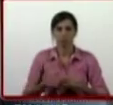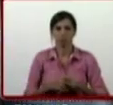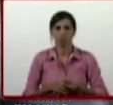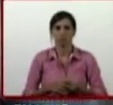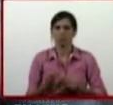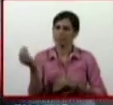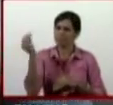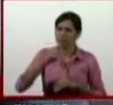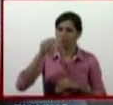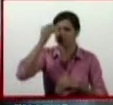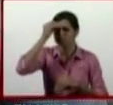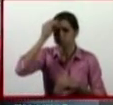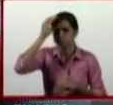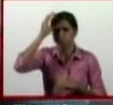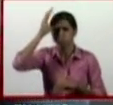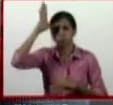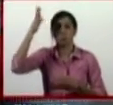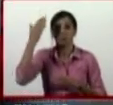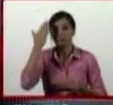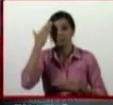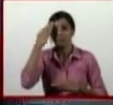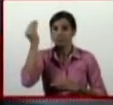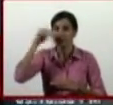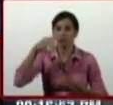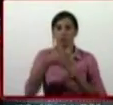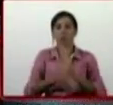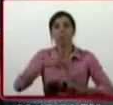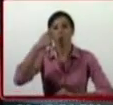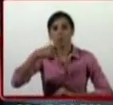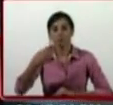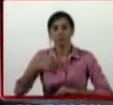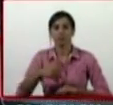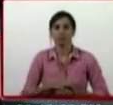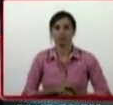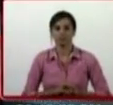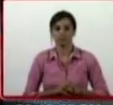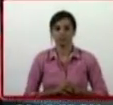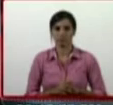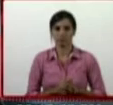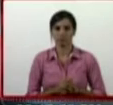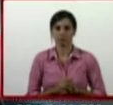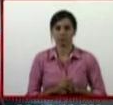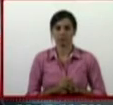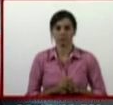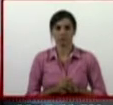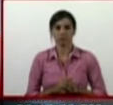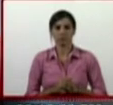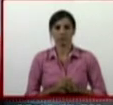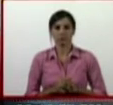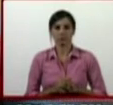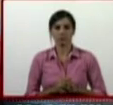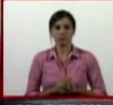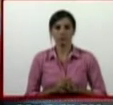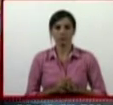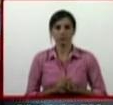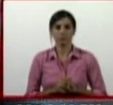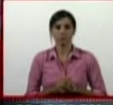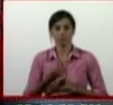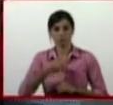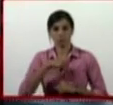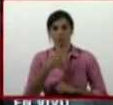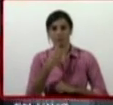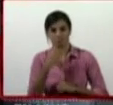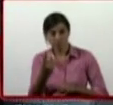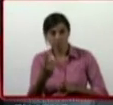más conocimiento y cultura política, democrática, antifascista. Antifascista. Nosotros declaramos,